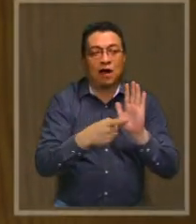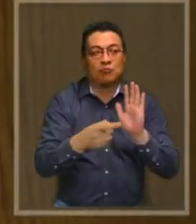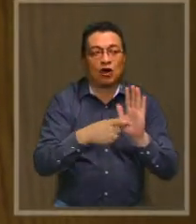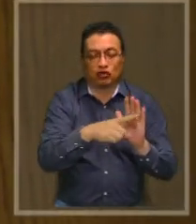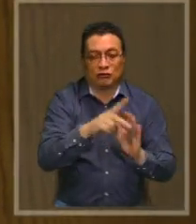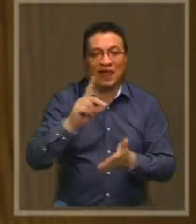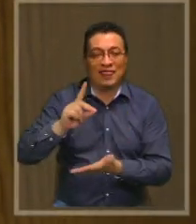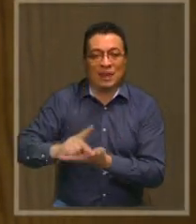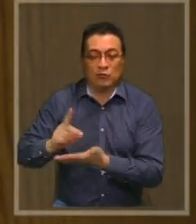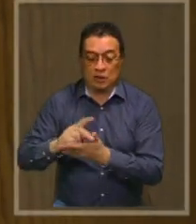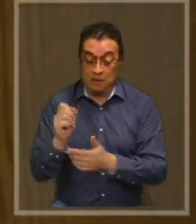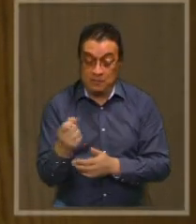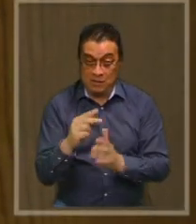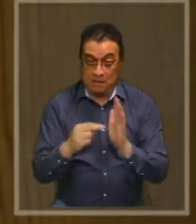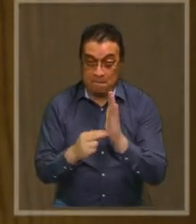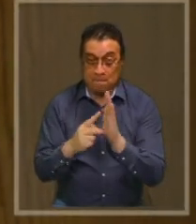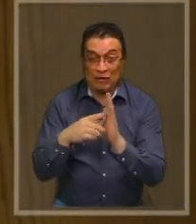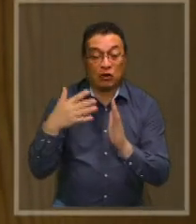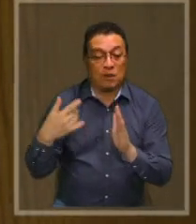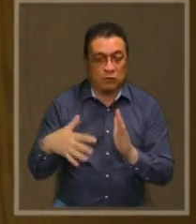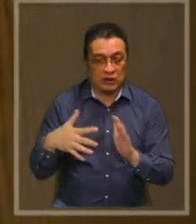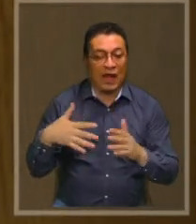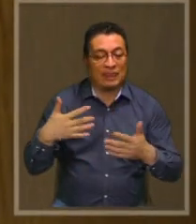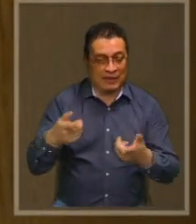importante de un proyecto emblemático para la moneda